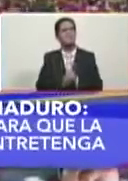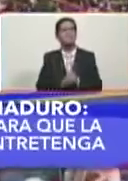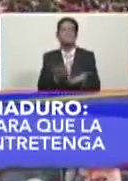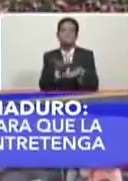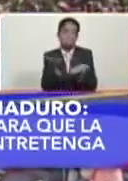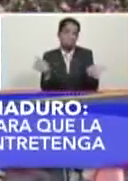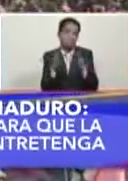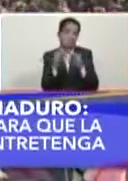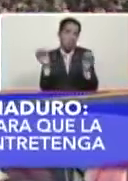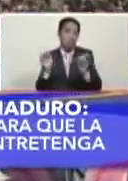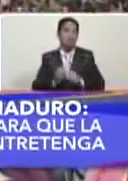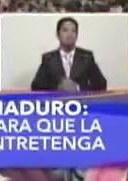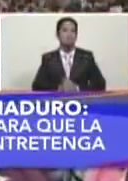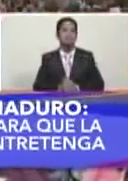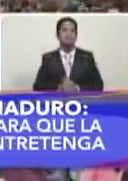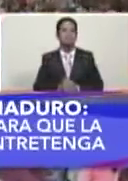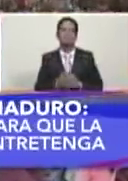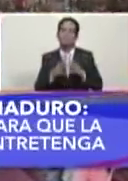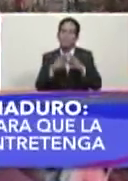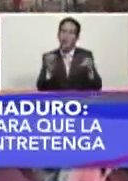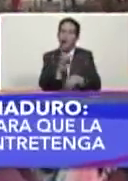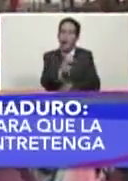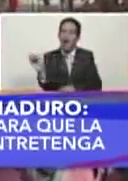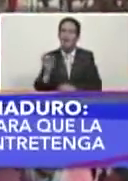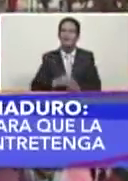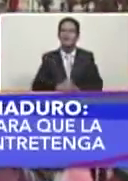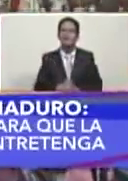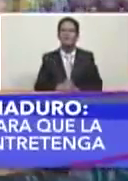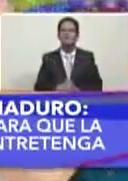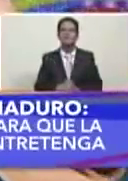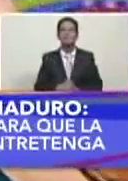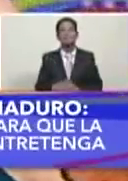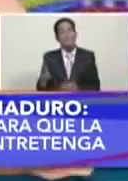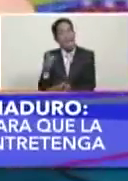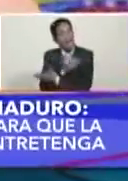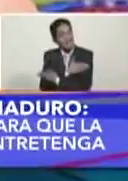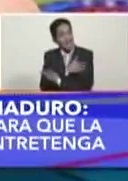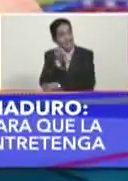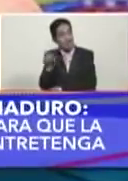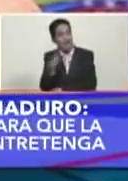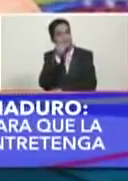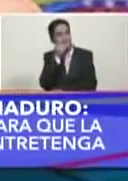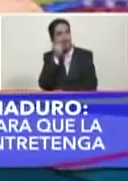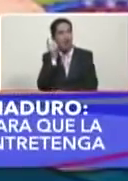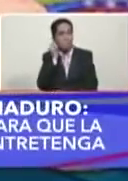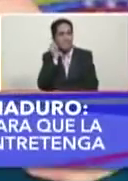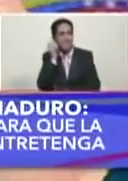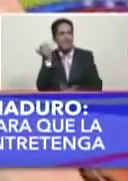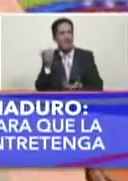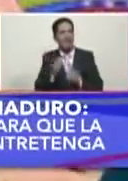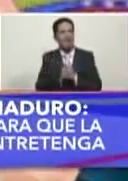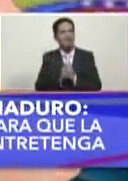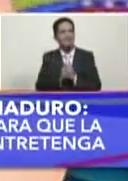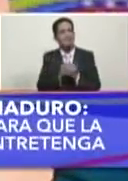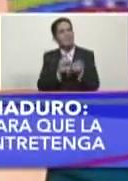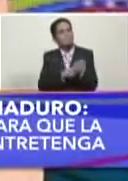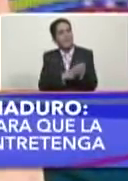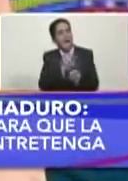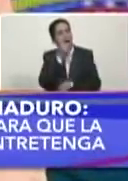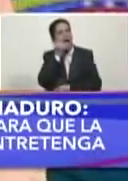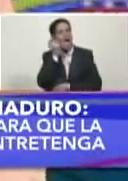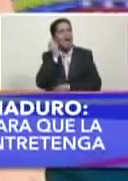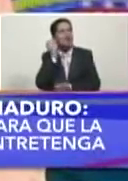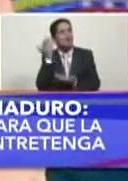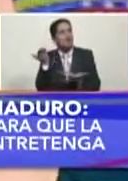Todos. Y todas, darle un abrazo al amigo, a la amiga, al hermano, a la